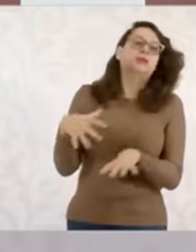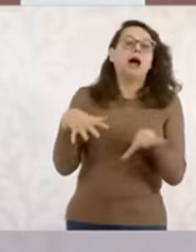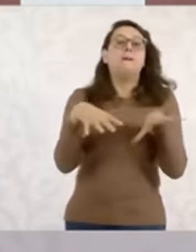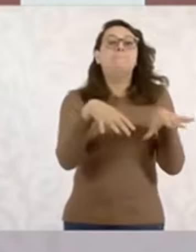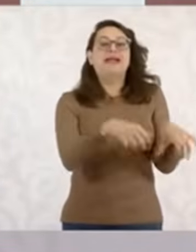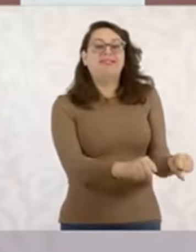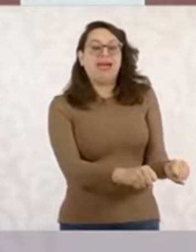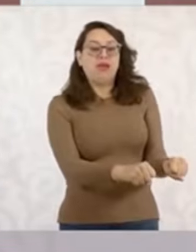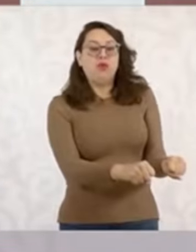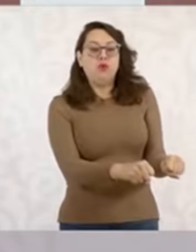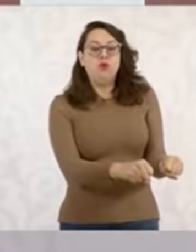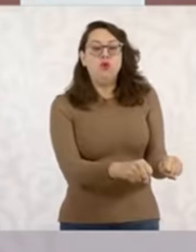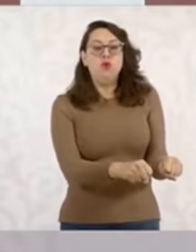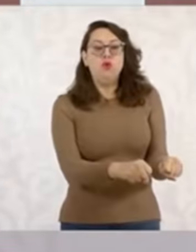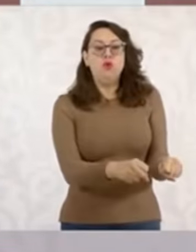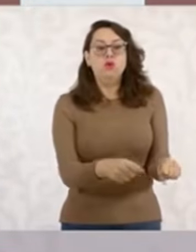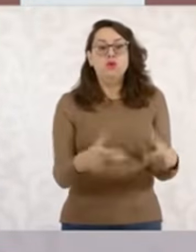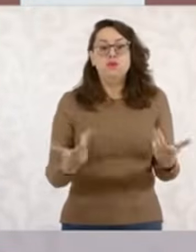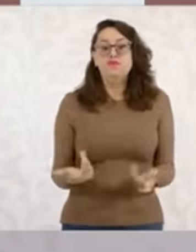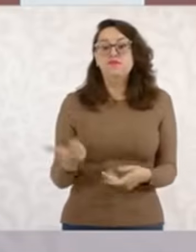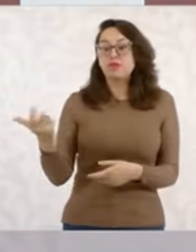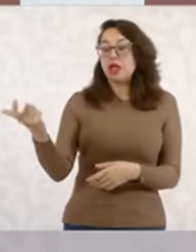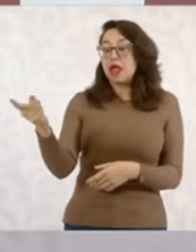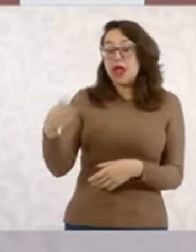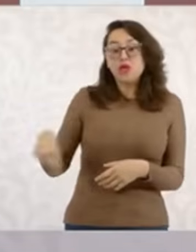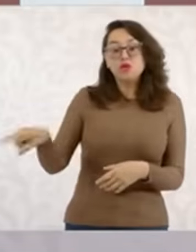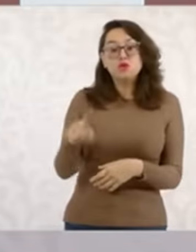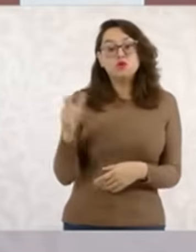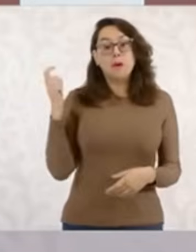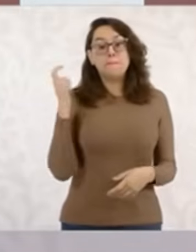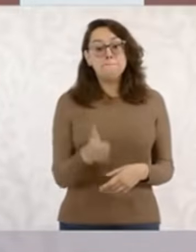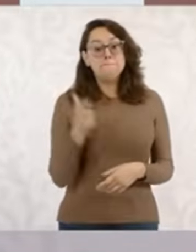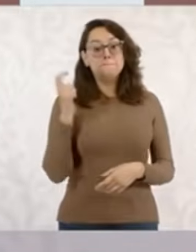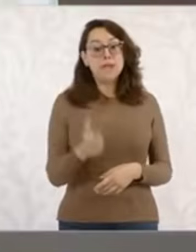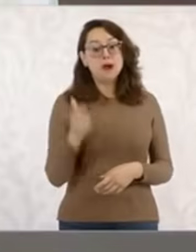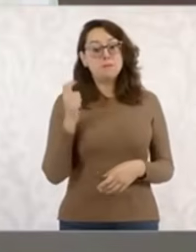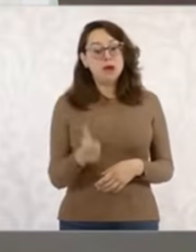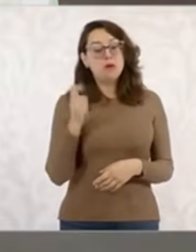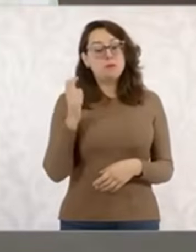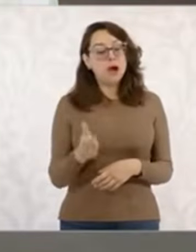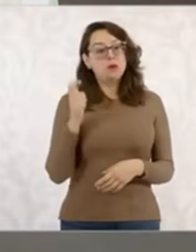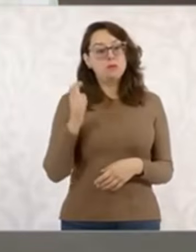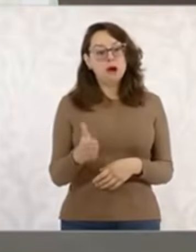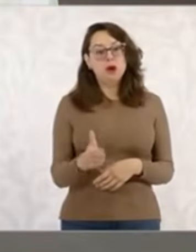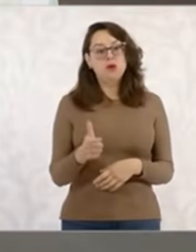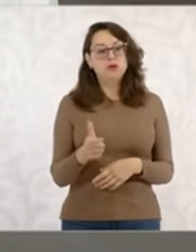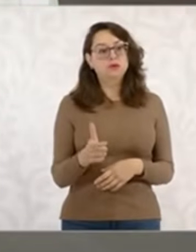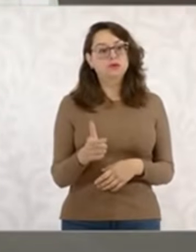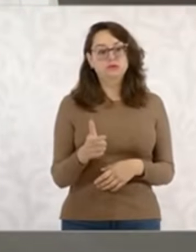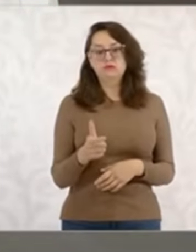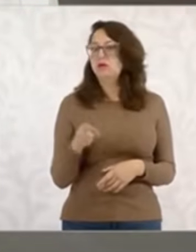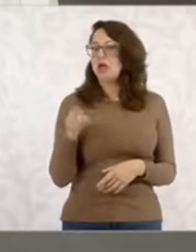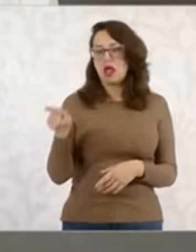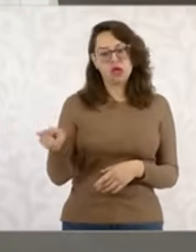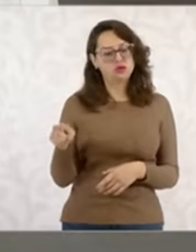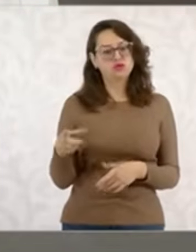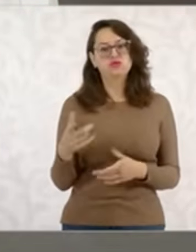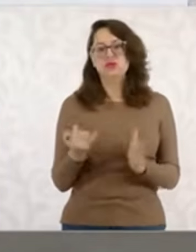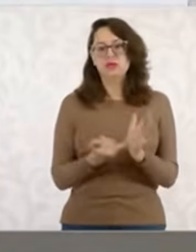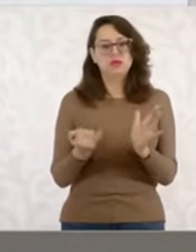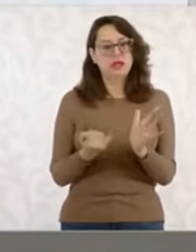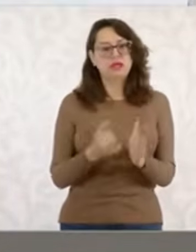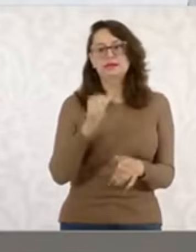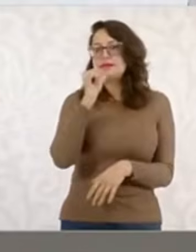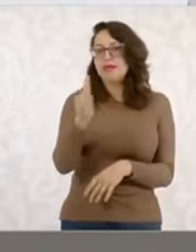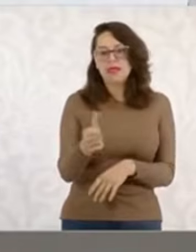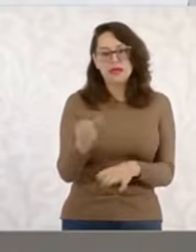pero todo el dinero que pagan antes de que les entreguemos la vivienda se lo mandamos a capital, sin intereses,